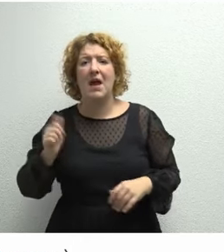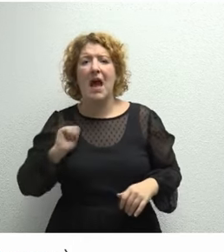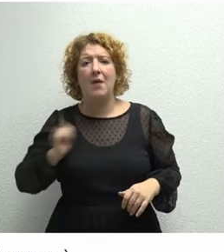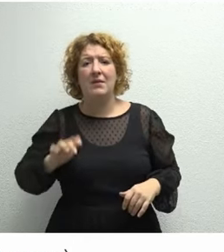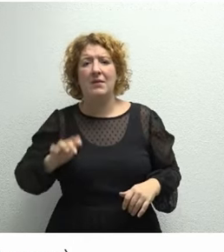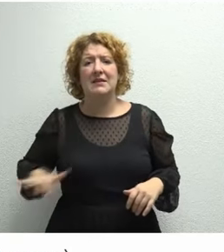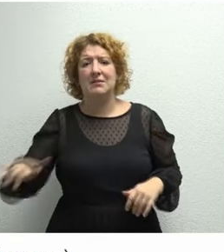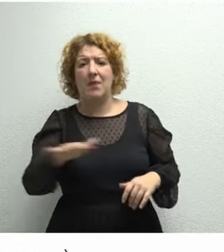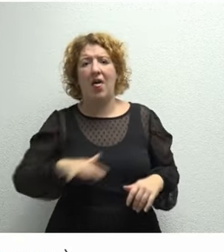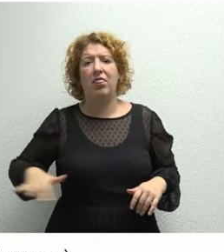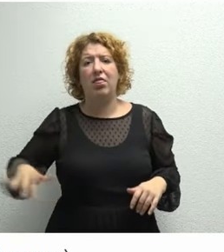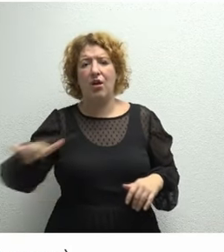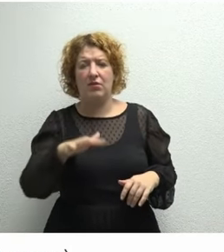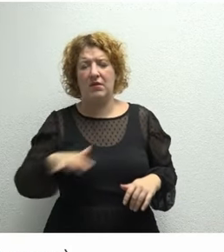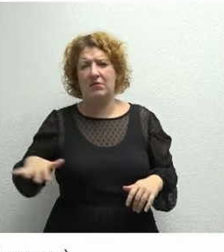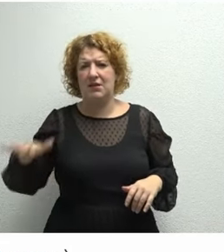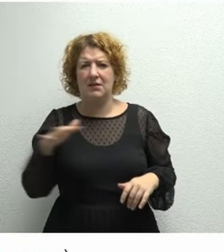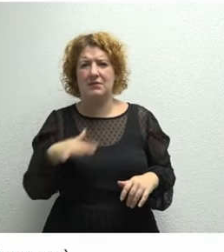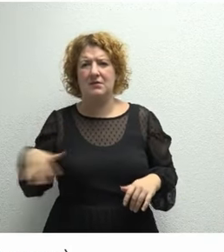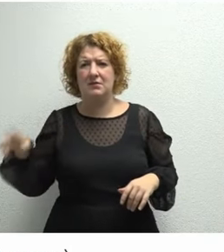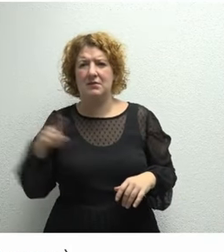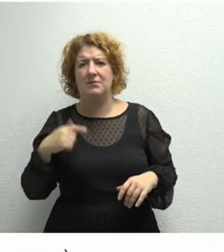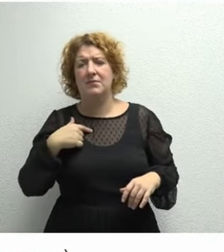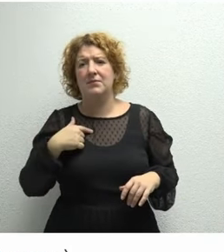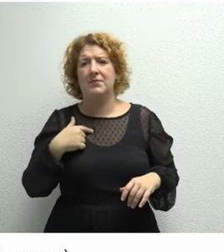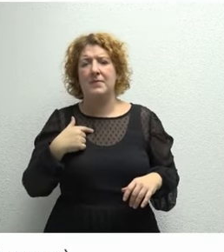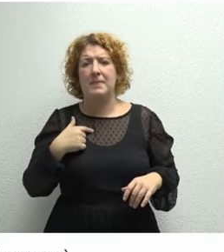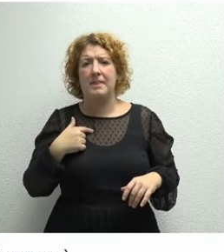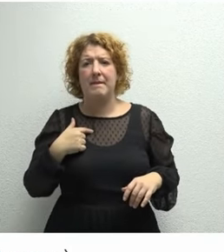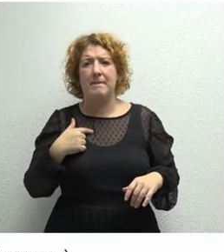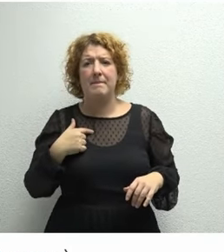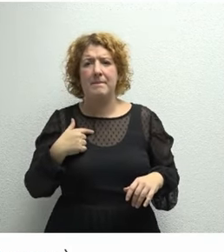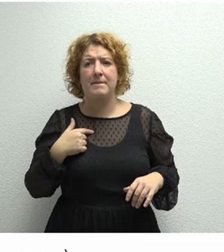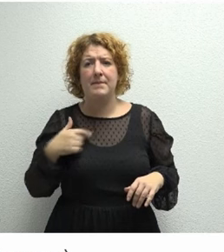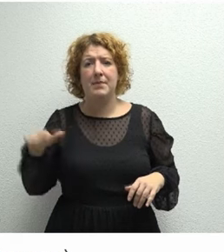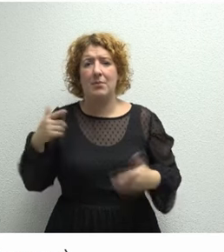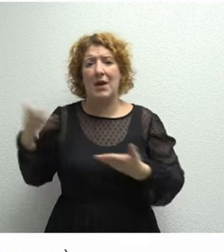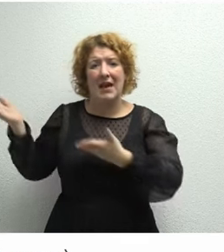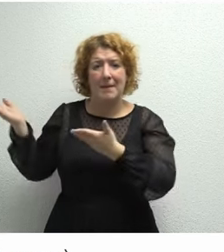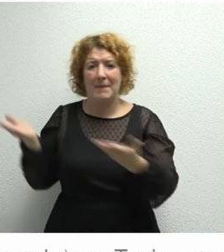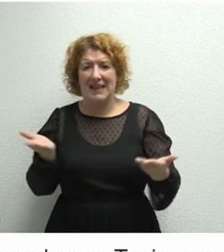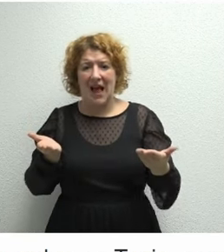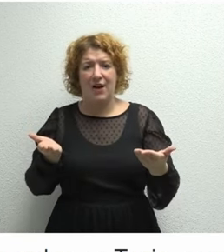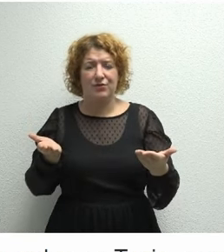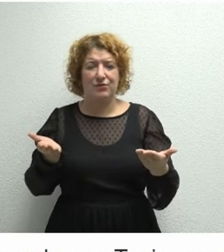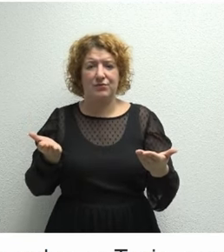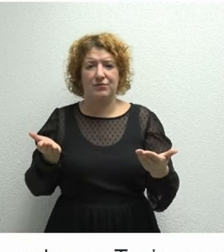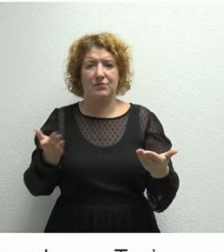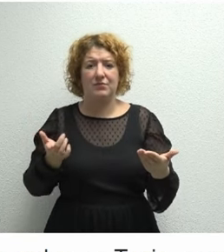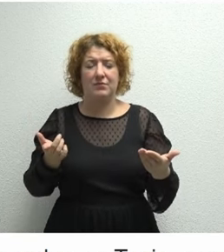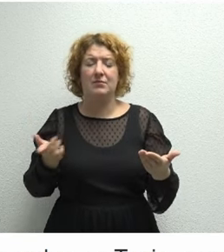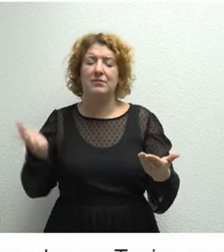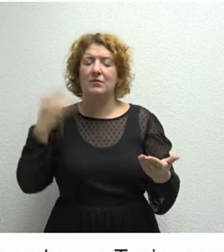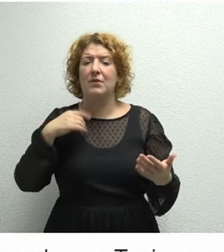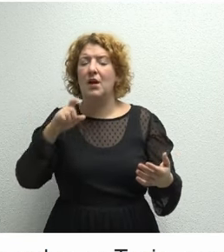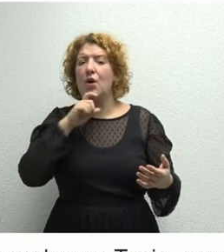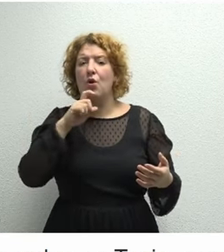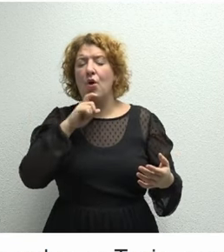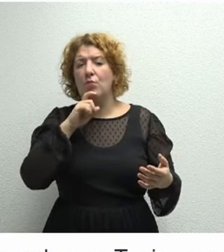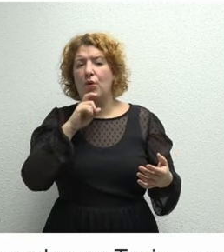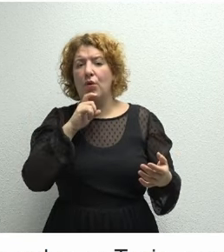para agradecer a a plena inclusión Canarias por por invitarnos a a caminar y a